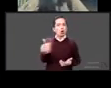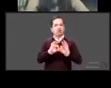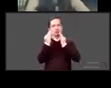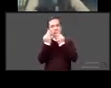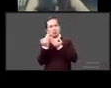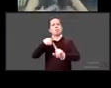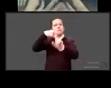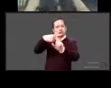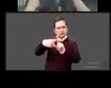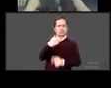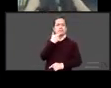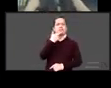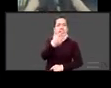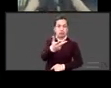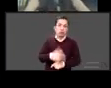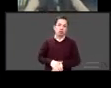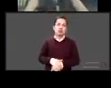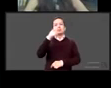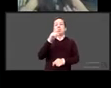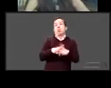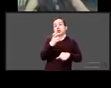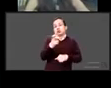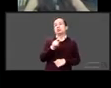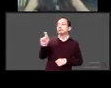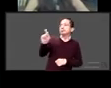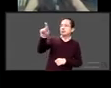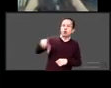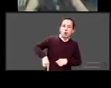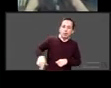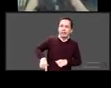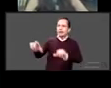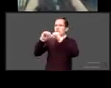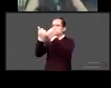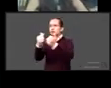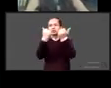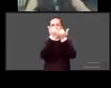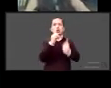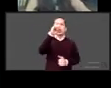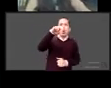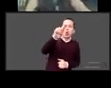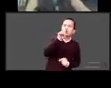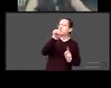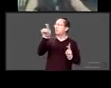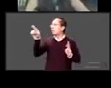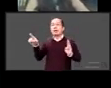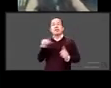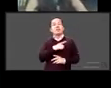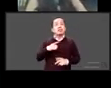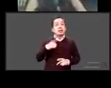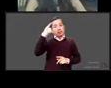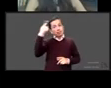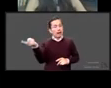de que sociedad civil, agencias de Naciones Unidas, acerquemos de manera mucho más clara a papás, mamás y personas cuidadoras